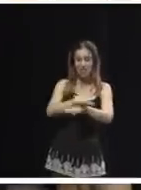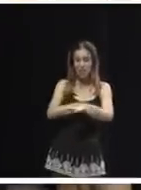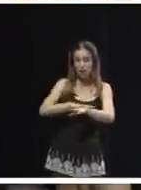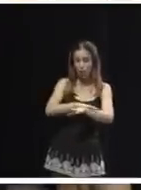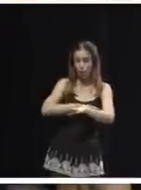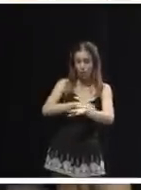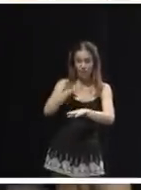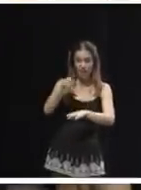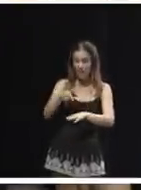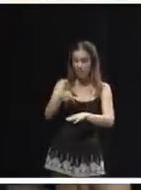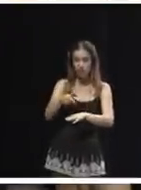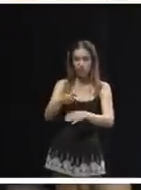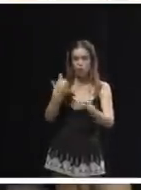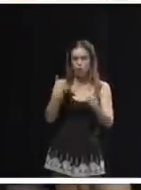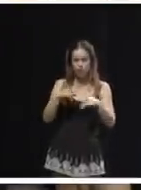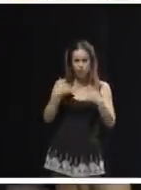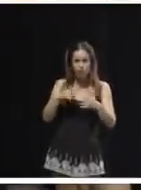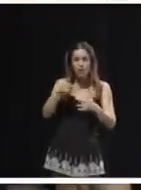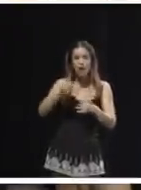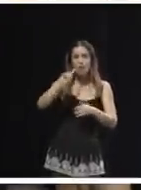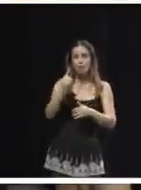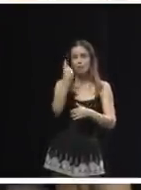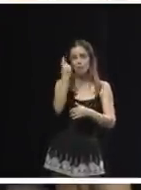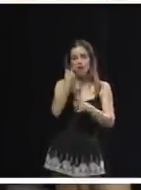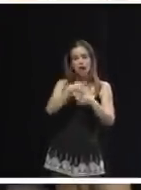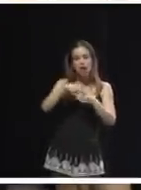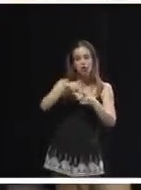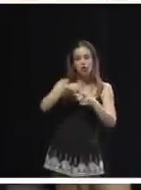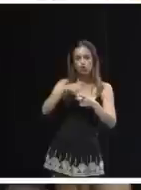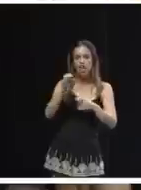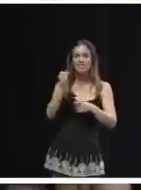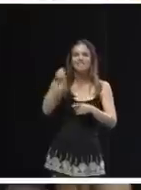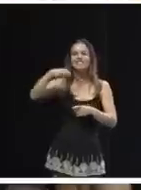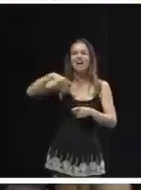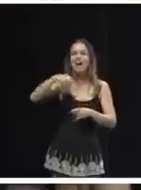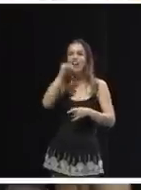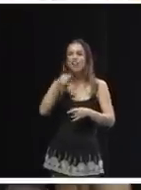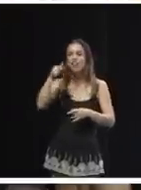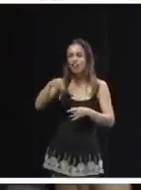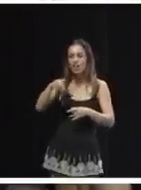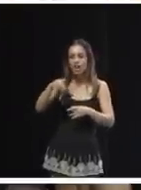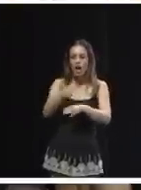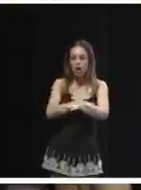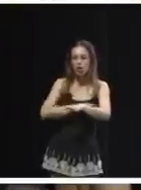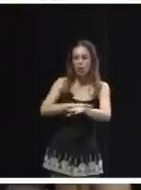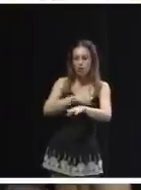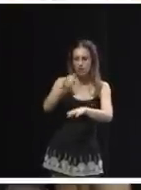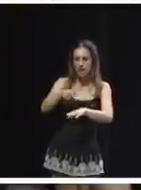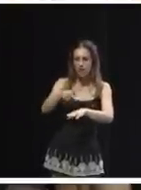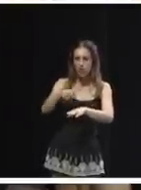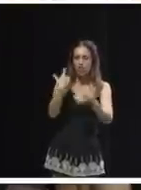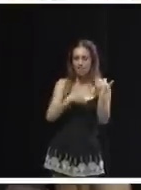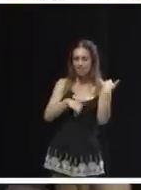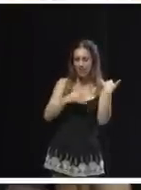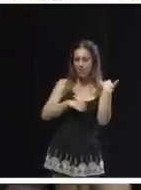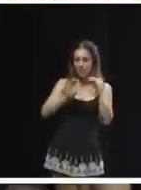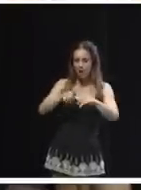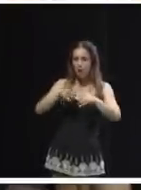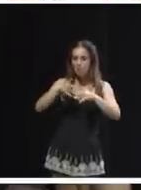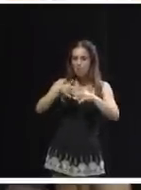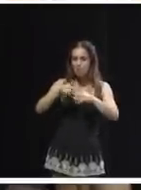de las primeras cosas que ha hecho el señor Sanz, nada más llegar al Gobierno municipal de Sevilla,